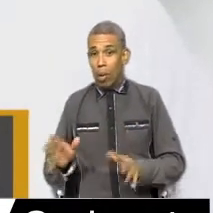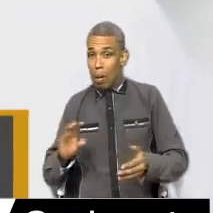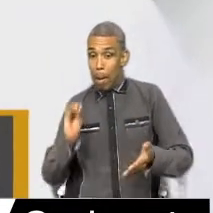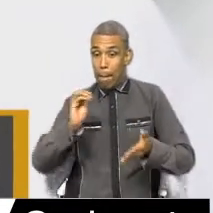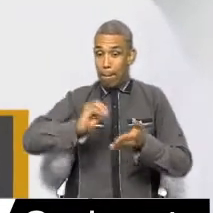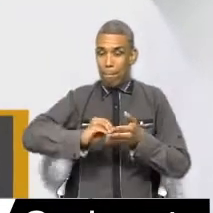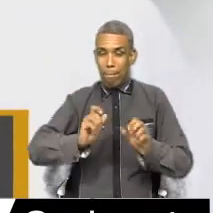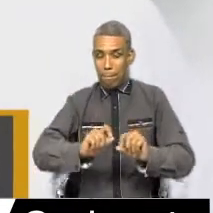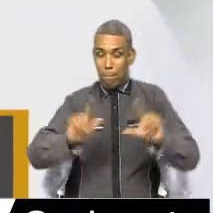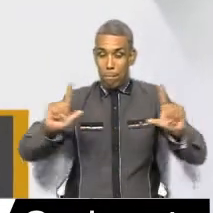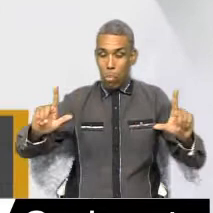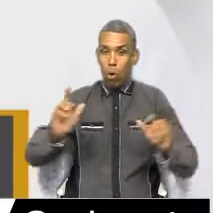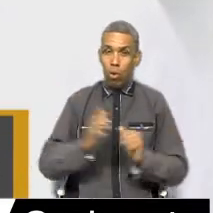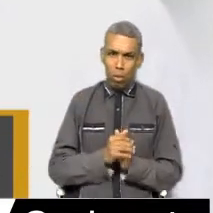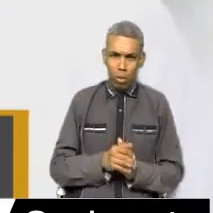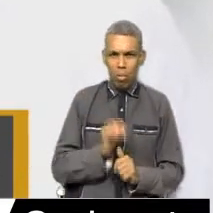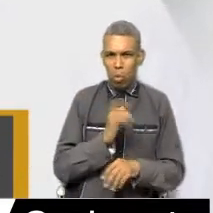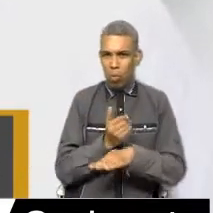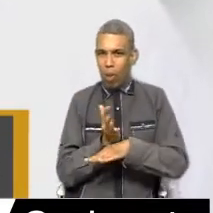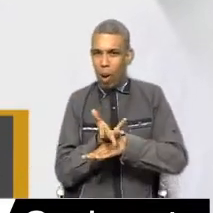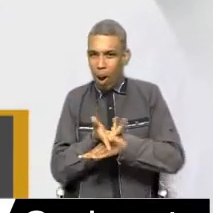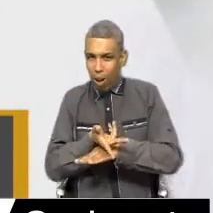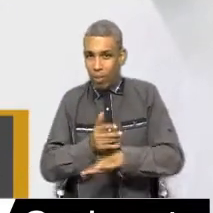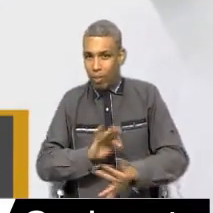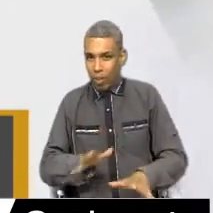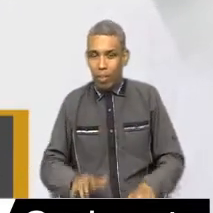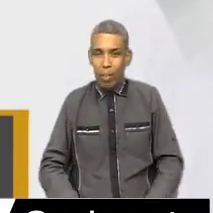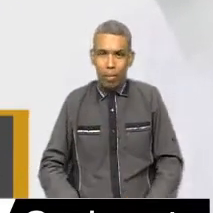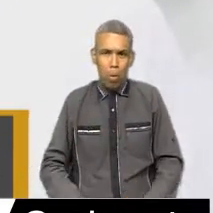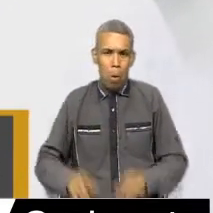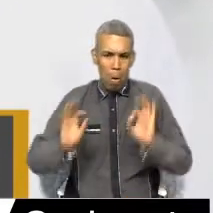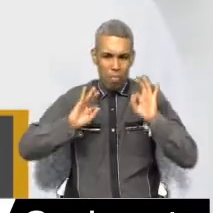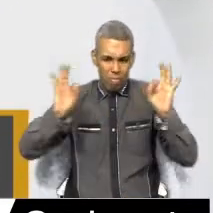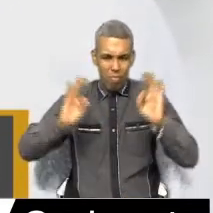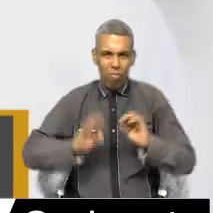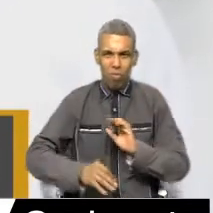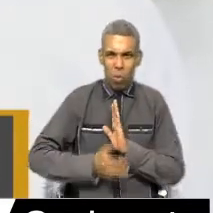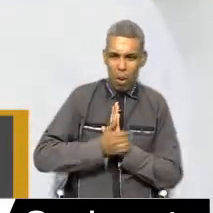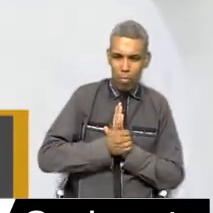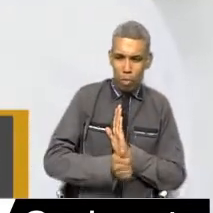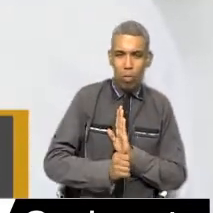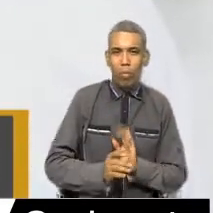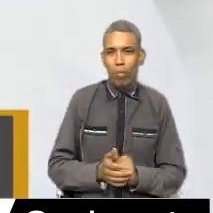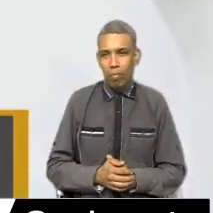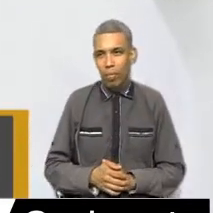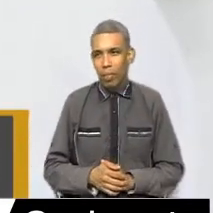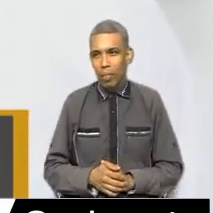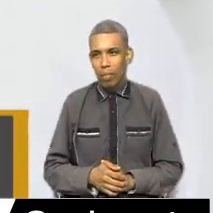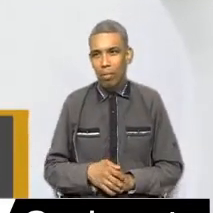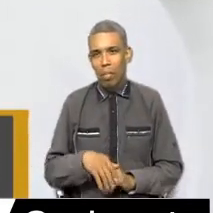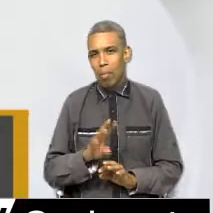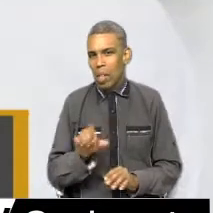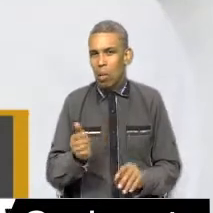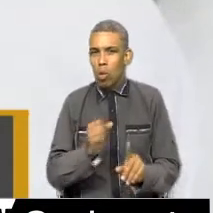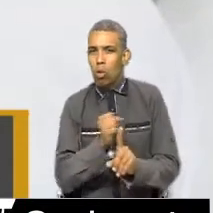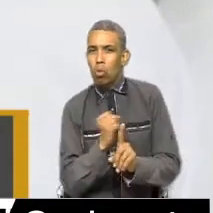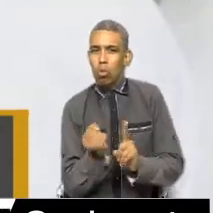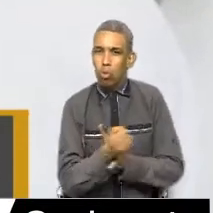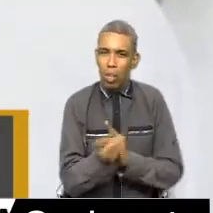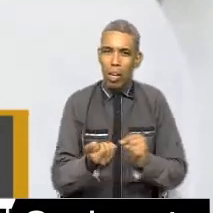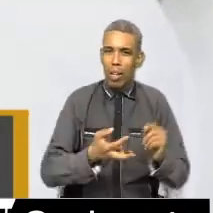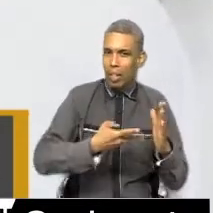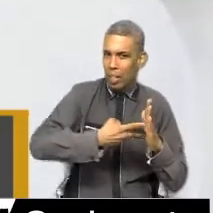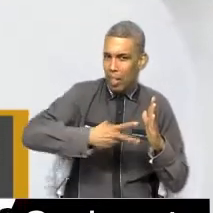aparece el programa de licenciatura en artes con acreditación de alta calidad y los programas con registros calificados como trabajo social, tecnología en